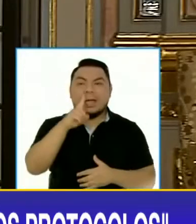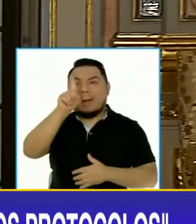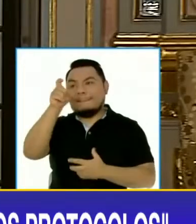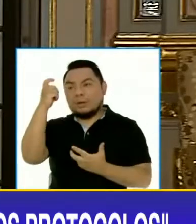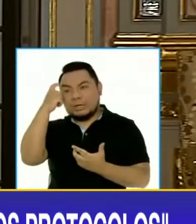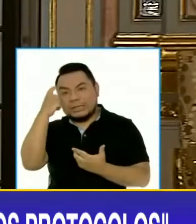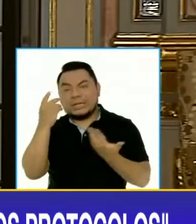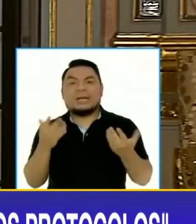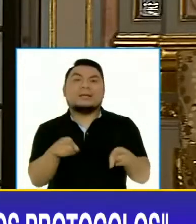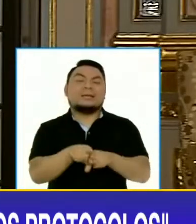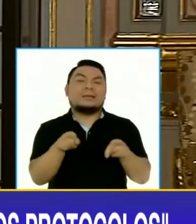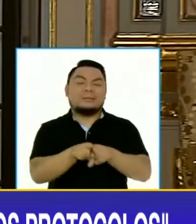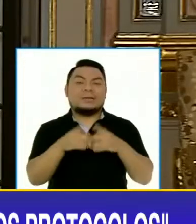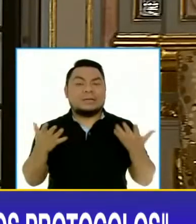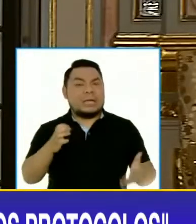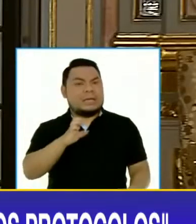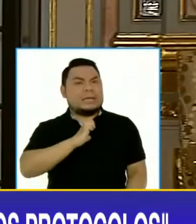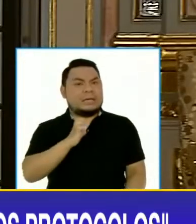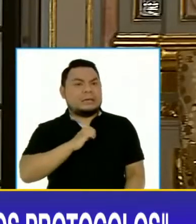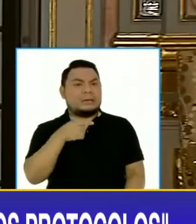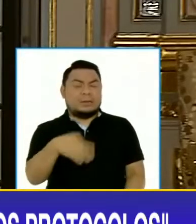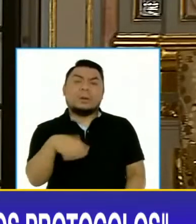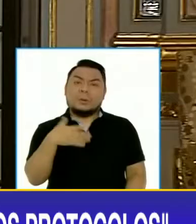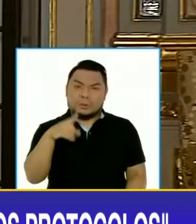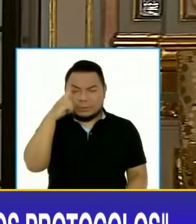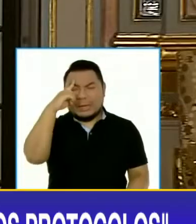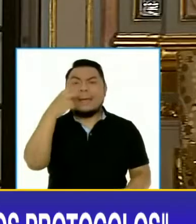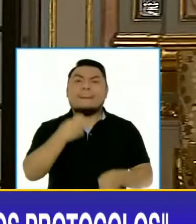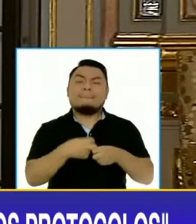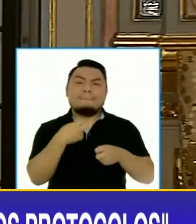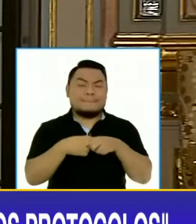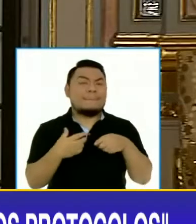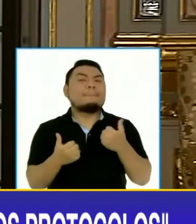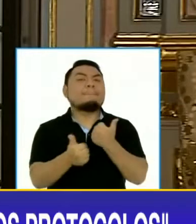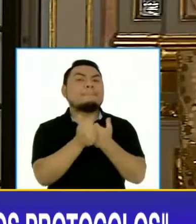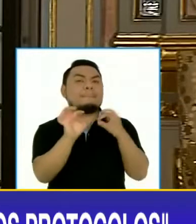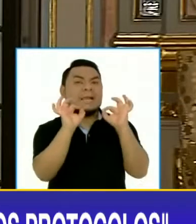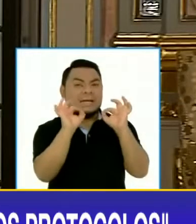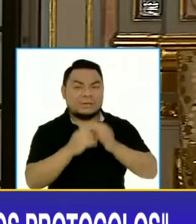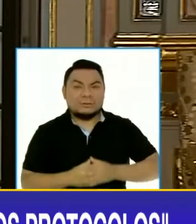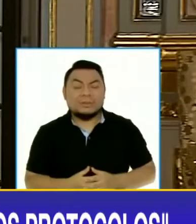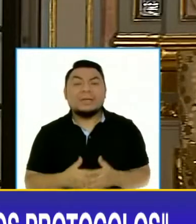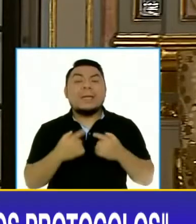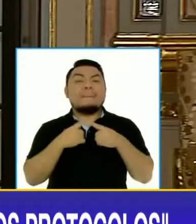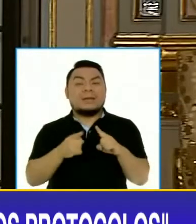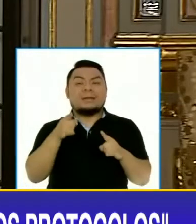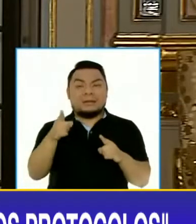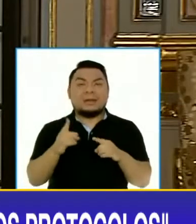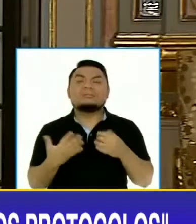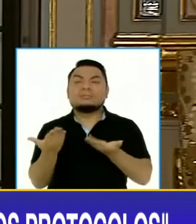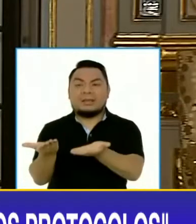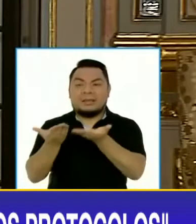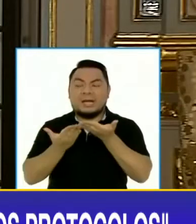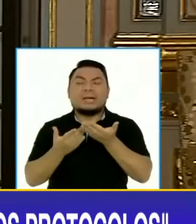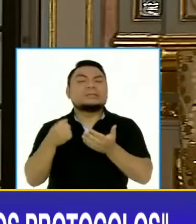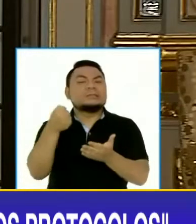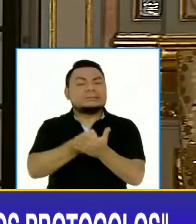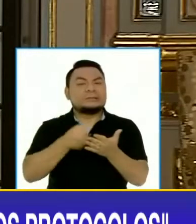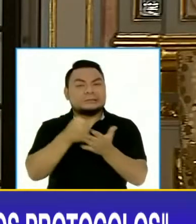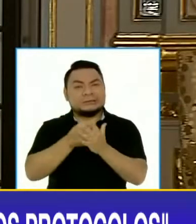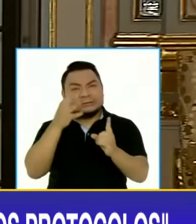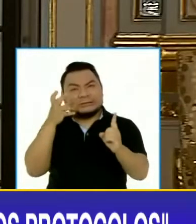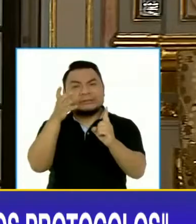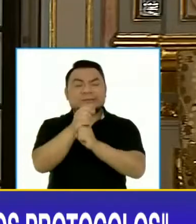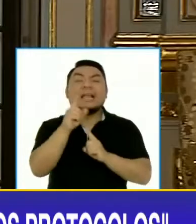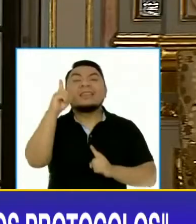e incluso la moral y la ética están en crisis y nos han presentado desafíos enormes y difíciles